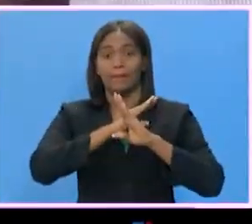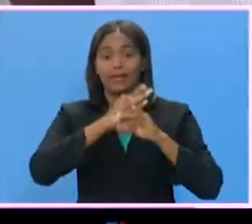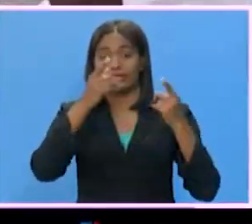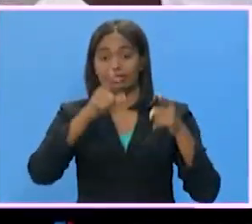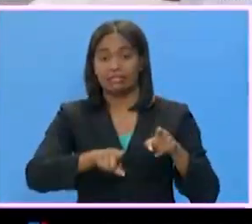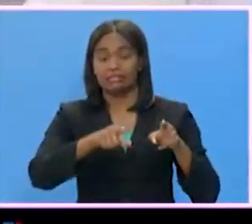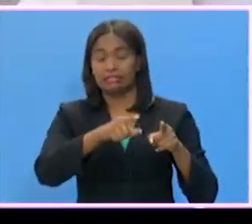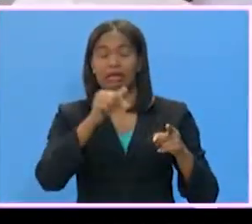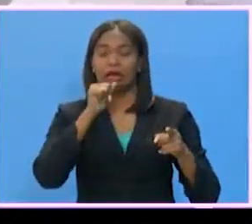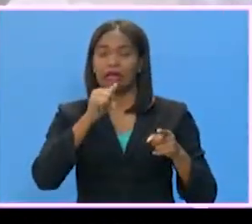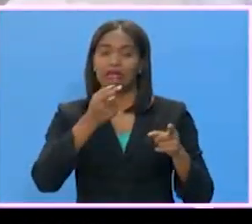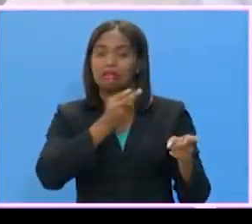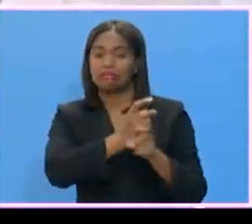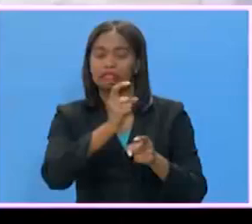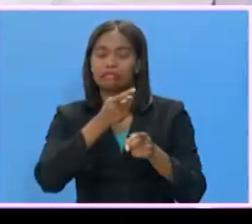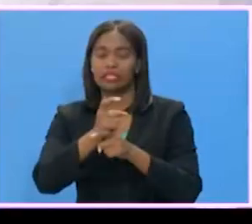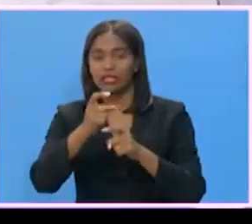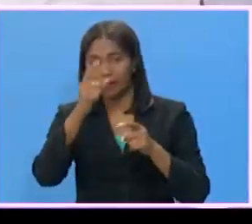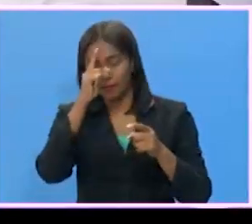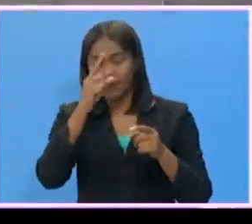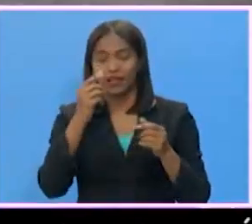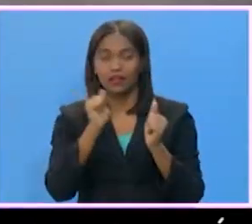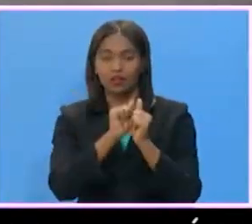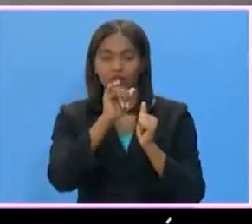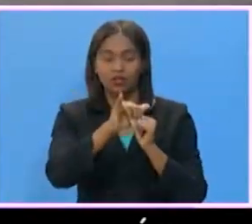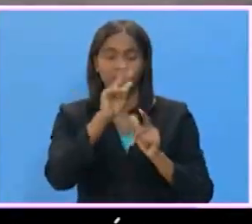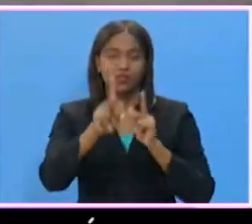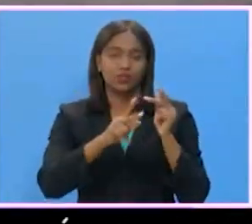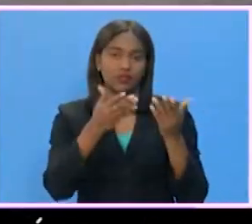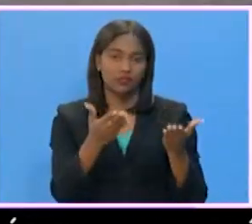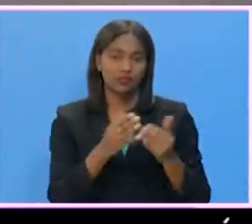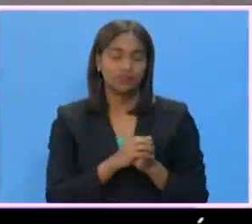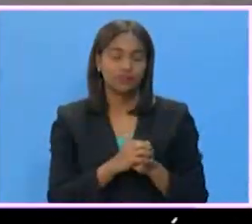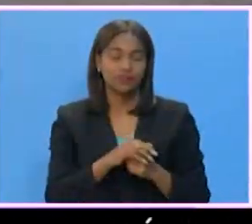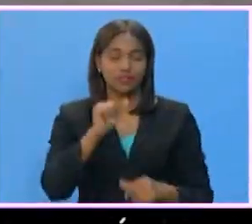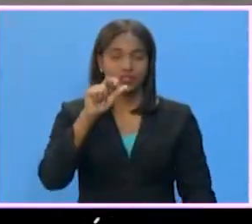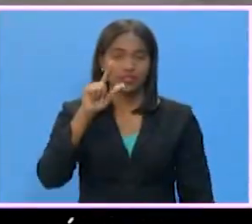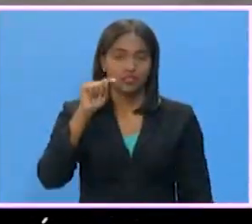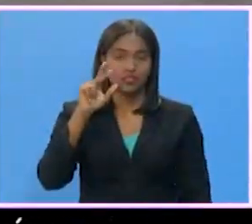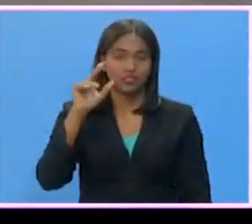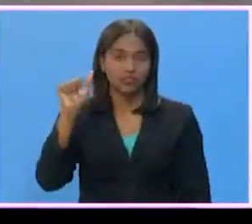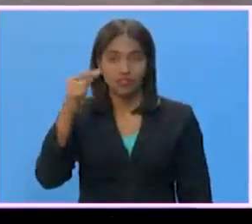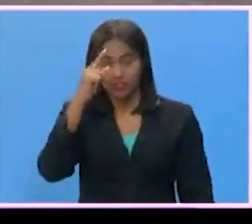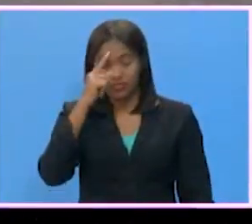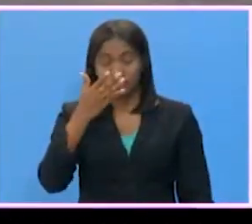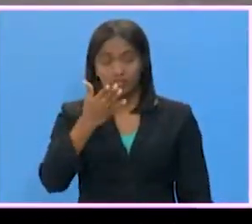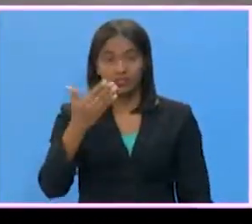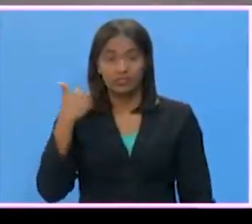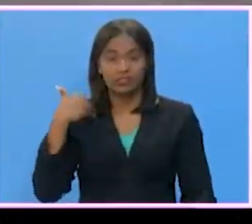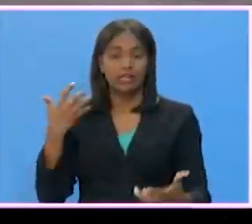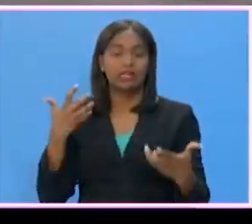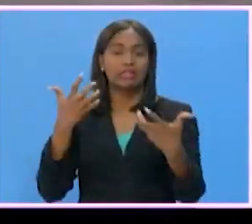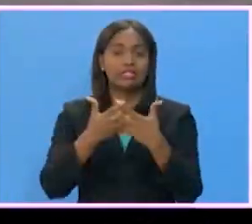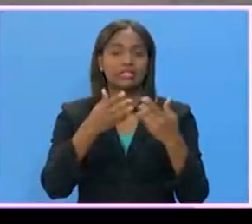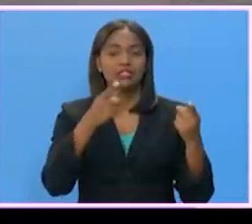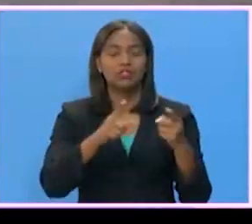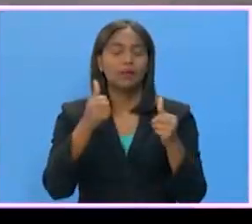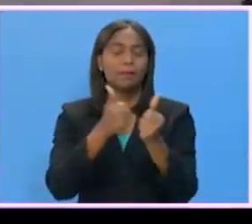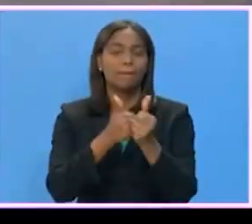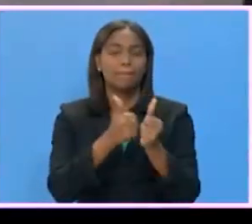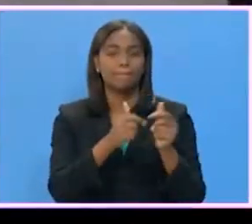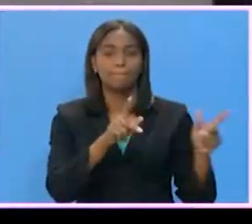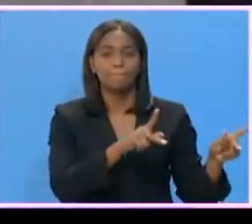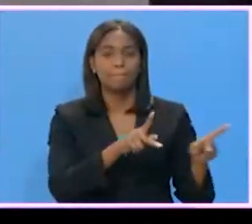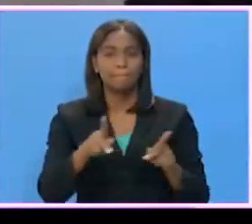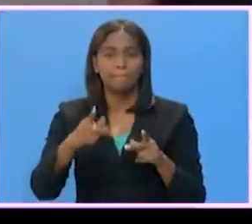estos tipos de estafas y engaños en perjuicio de los consumidores. Alcántara indicó que ProConsumidor está aplicando los mismos